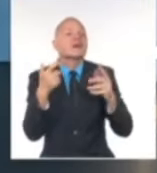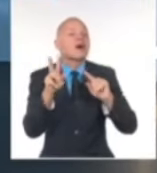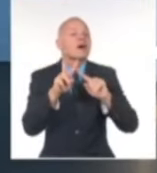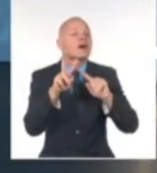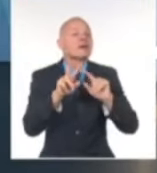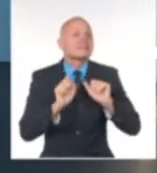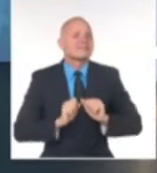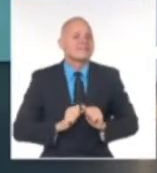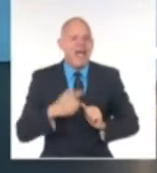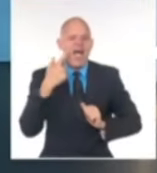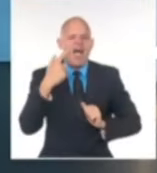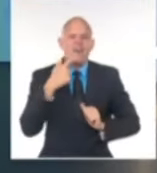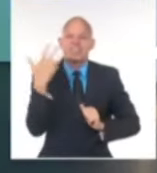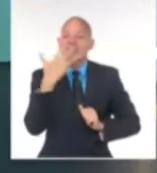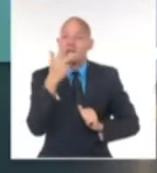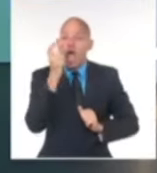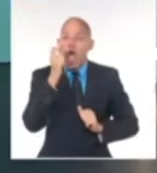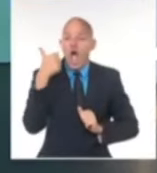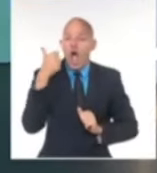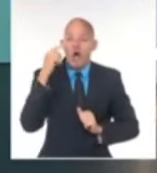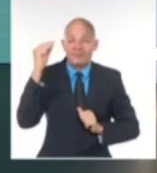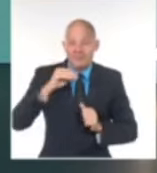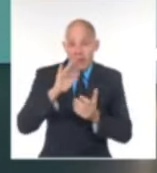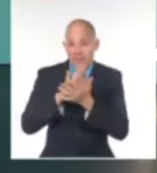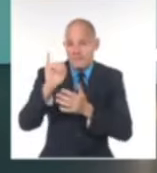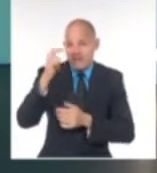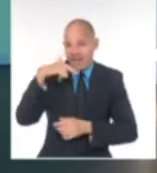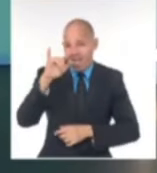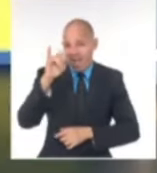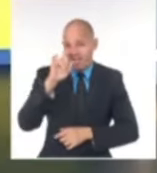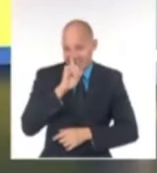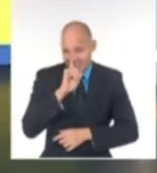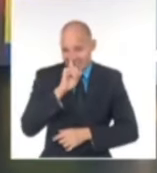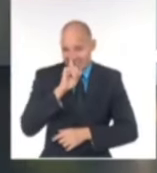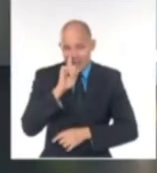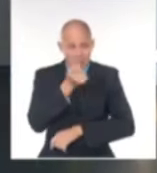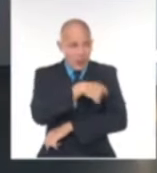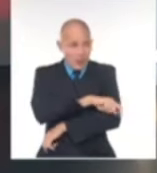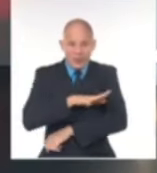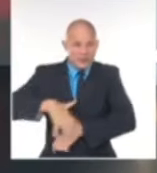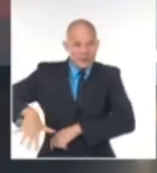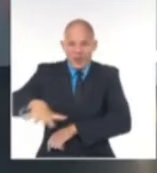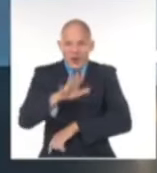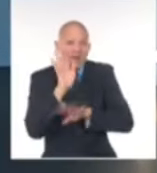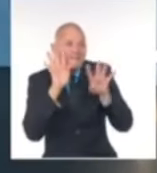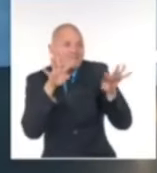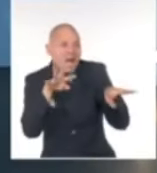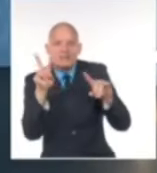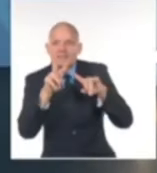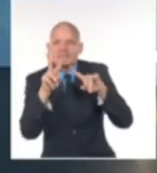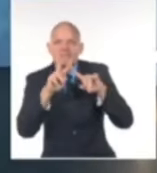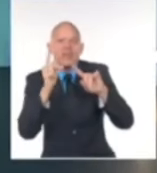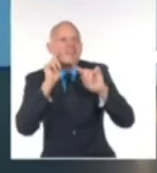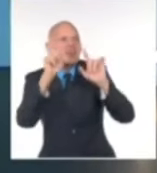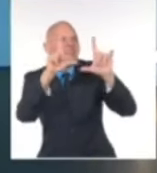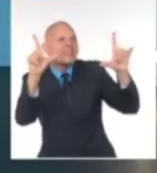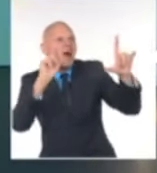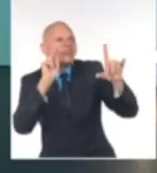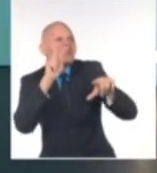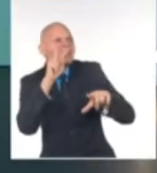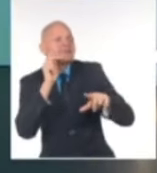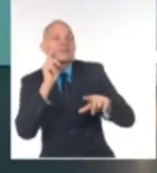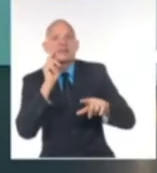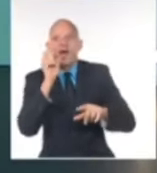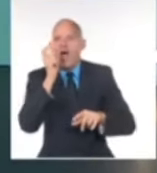es, toda Cuba a la expectativa de un hombre que sigue sin dudas, Rey, haciendo historia. En